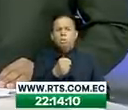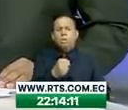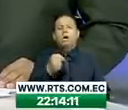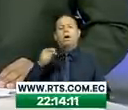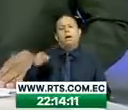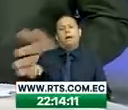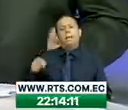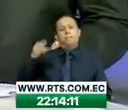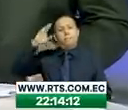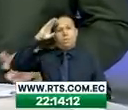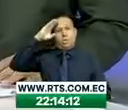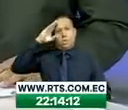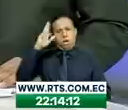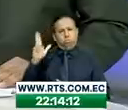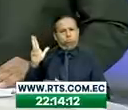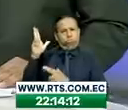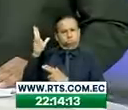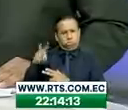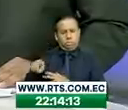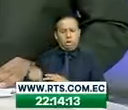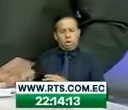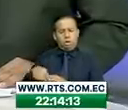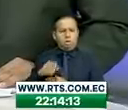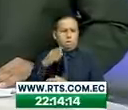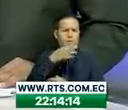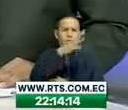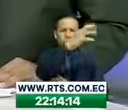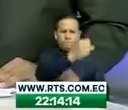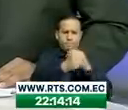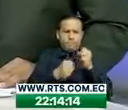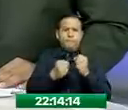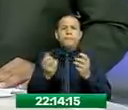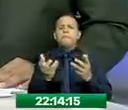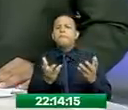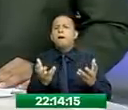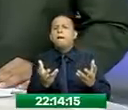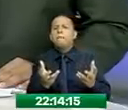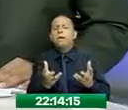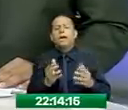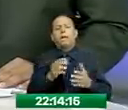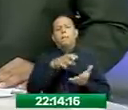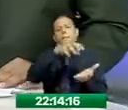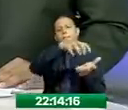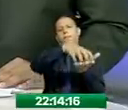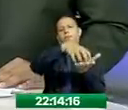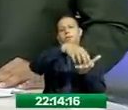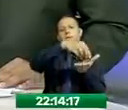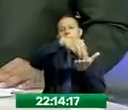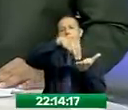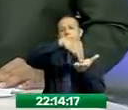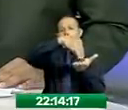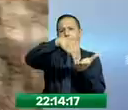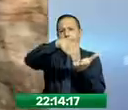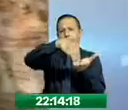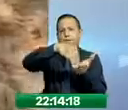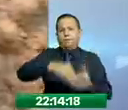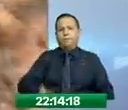armada nacional la captura se produjo en un lugar cercano a la playa de la cabulla en la provincia de manabí